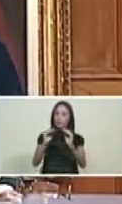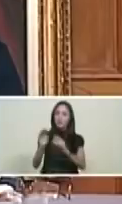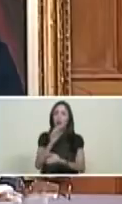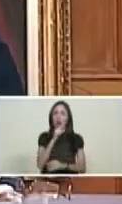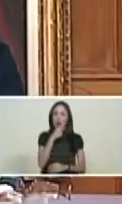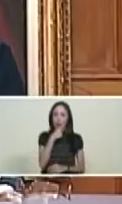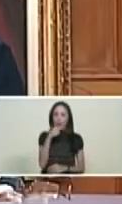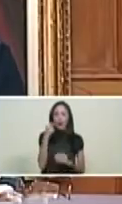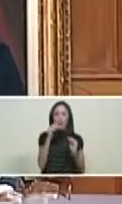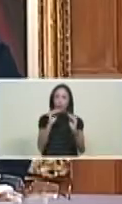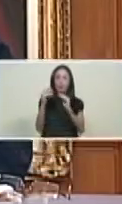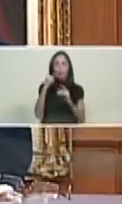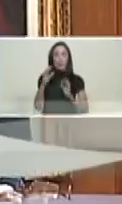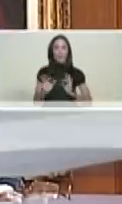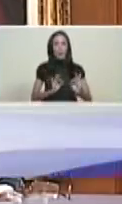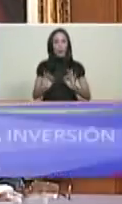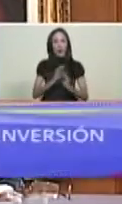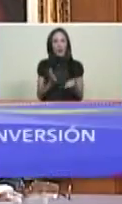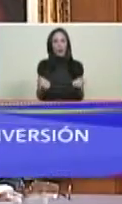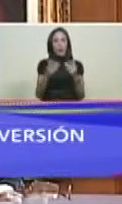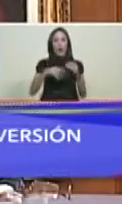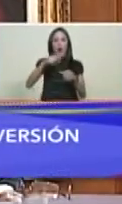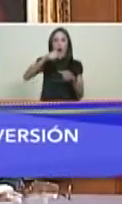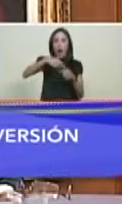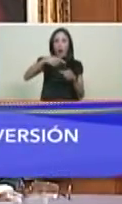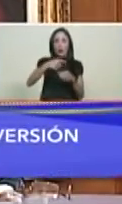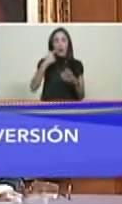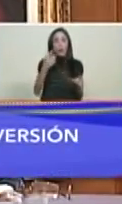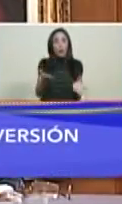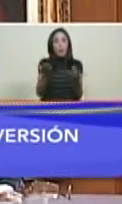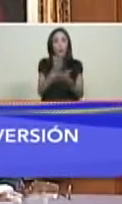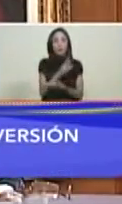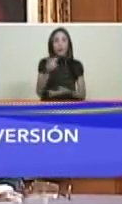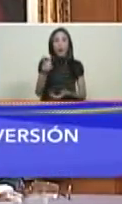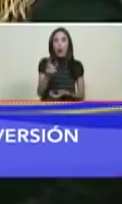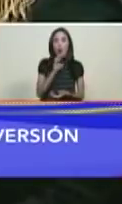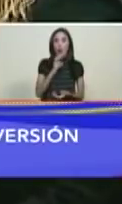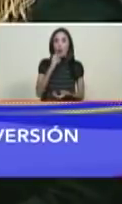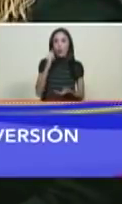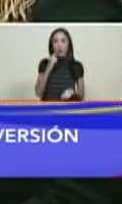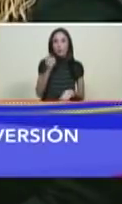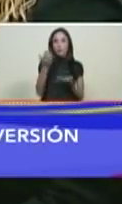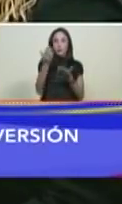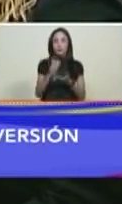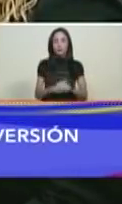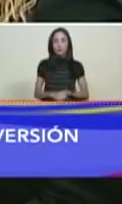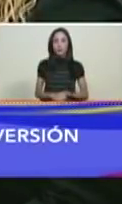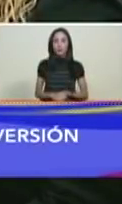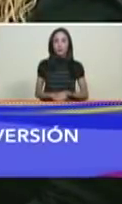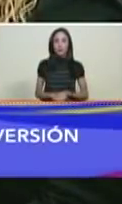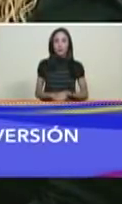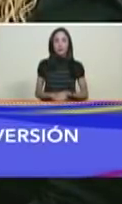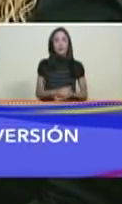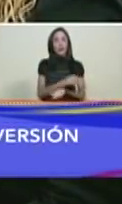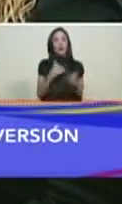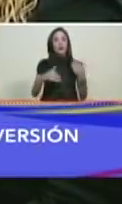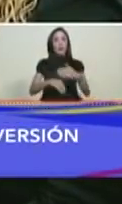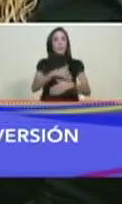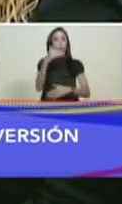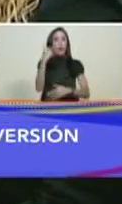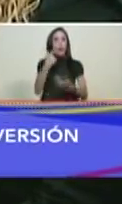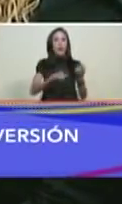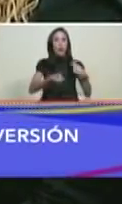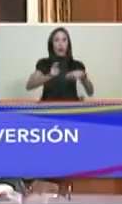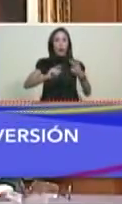pensionadas que se preparen para que ahorren el lingote este va a ser el regalo de moda del niño Jesús